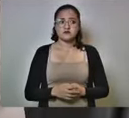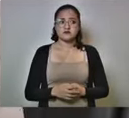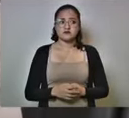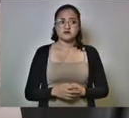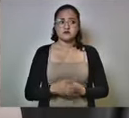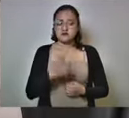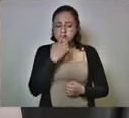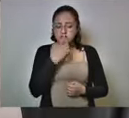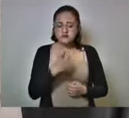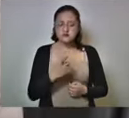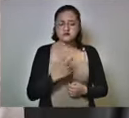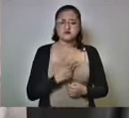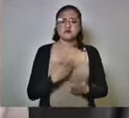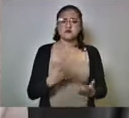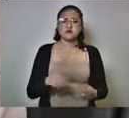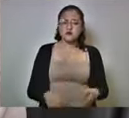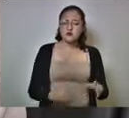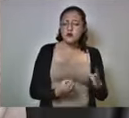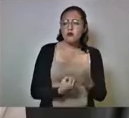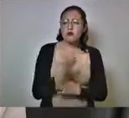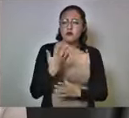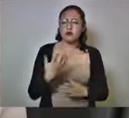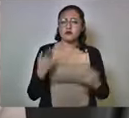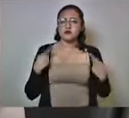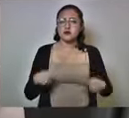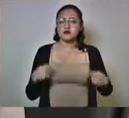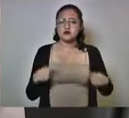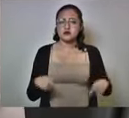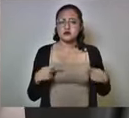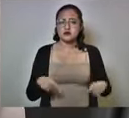¿Casos nuevos activos, por favor?